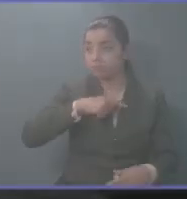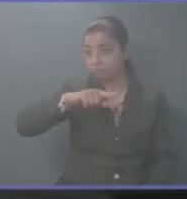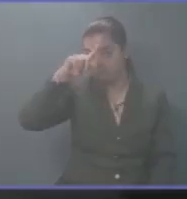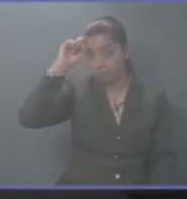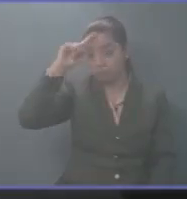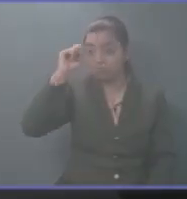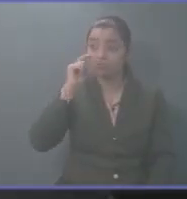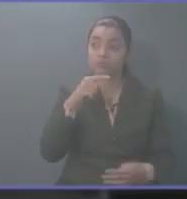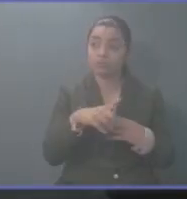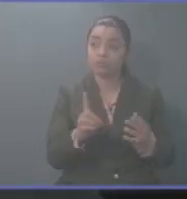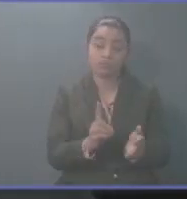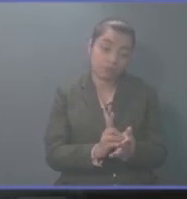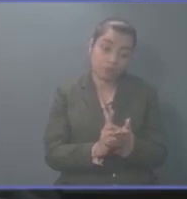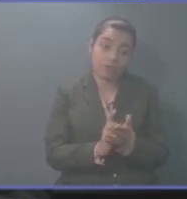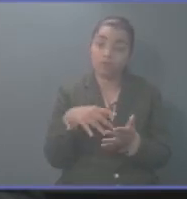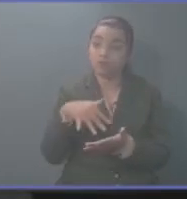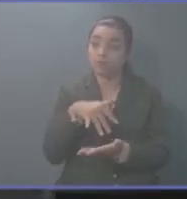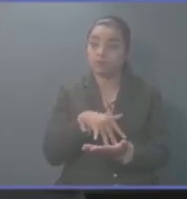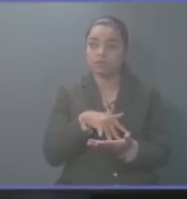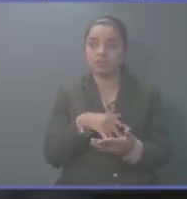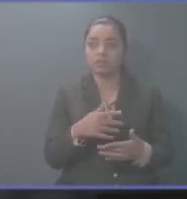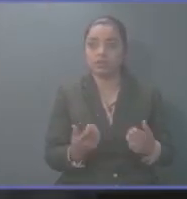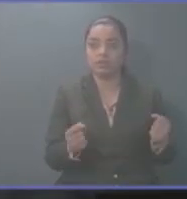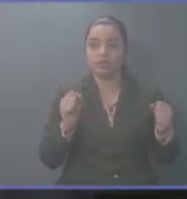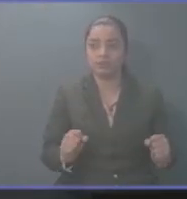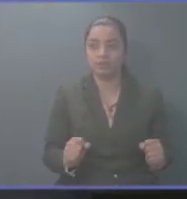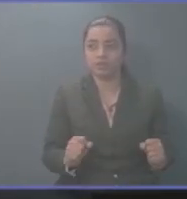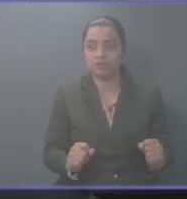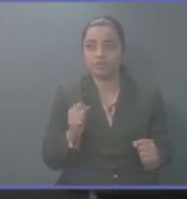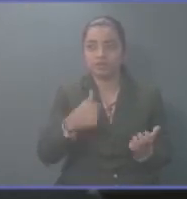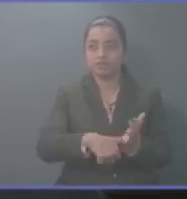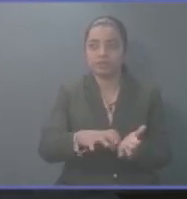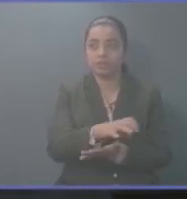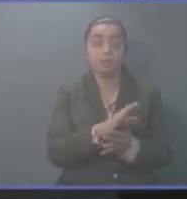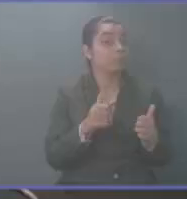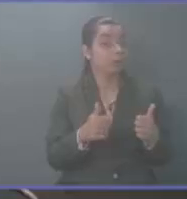los legisladores y también de los alcaldes. Bueno,